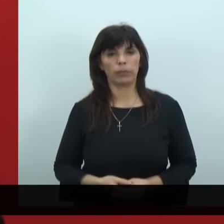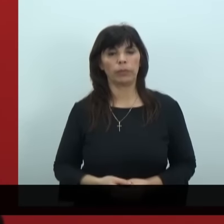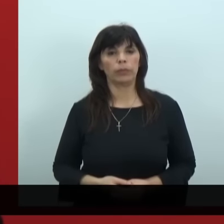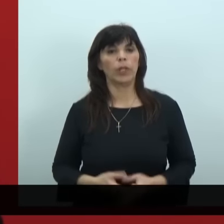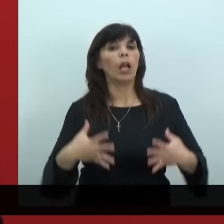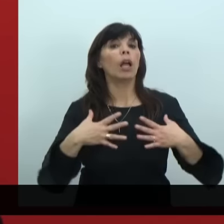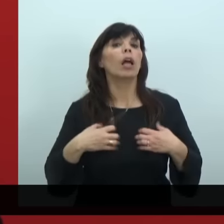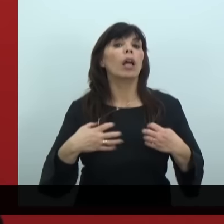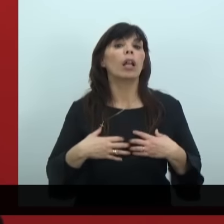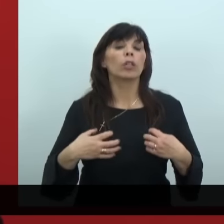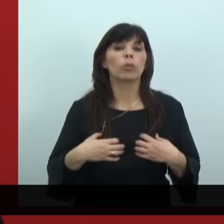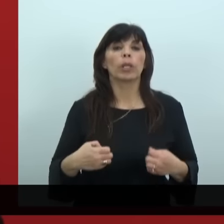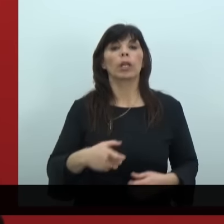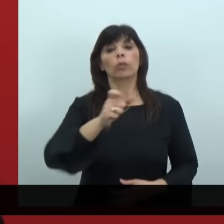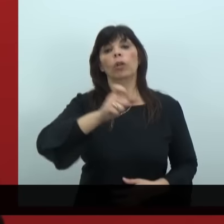no la tiene el profeta,